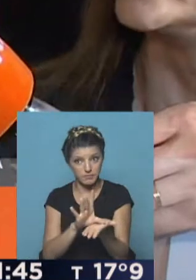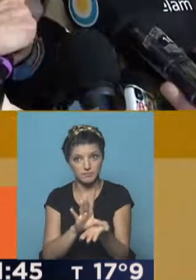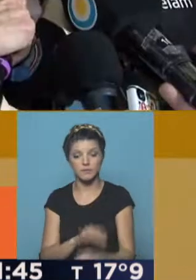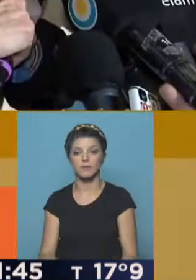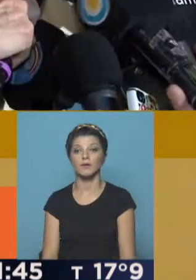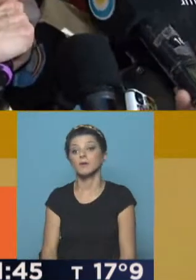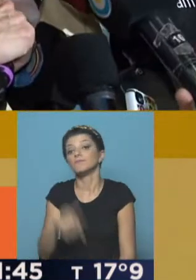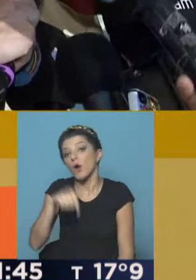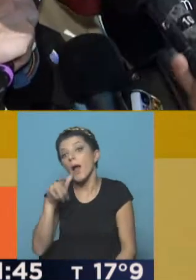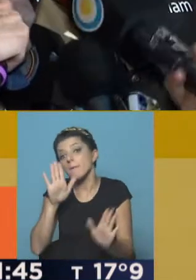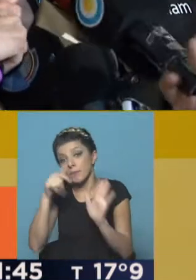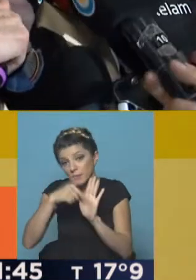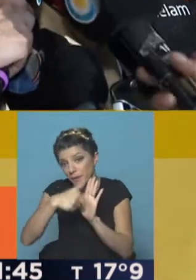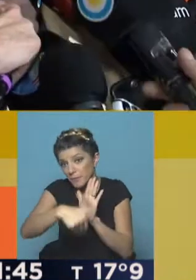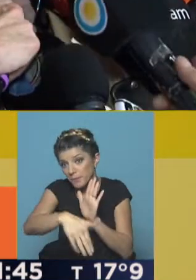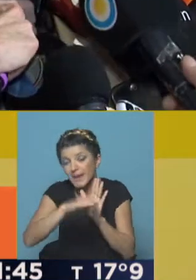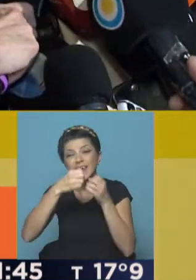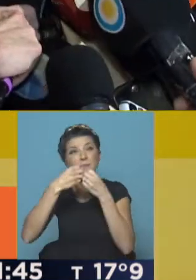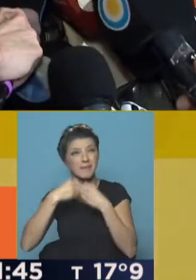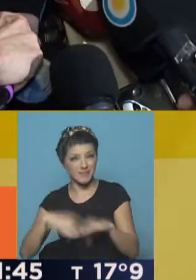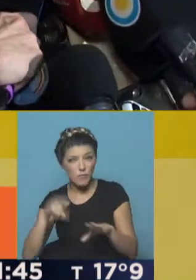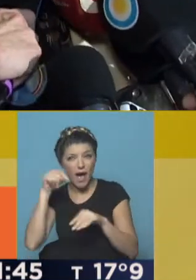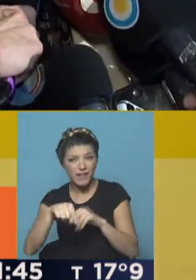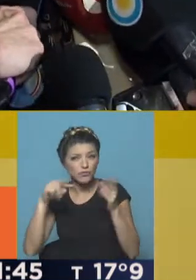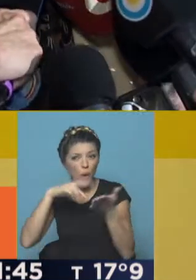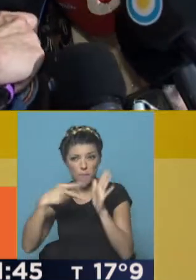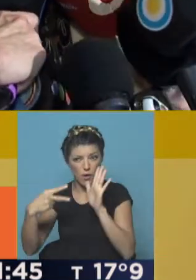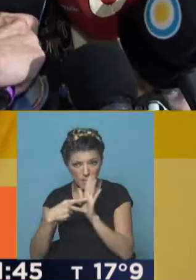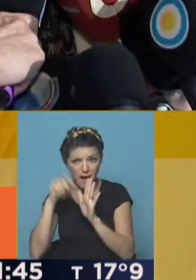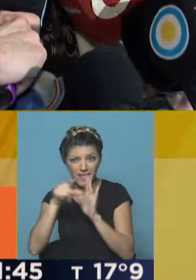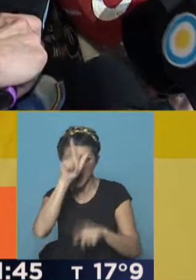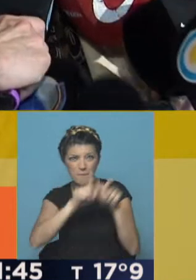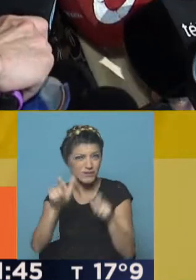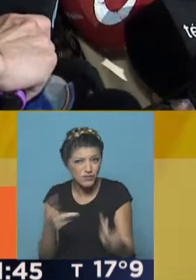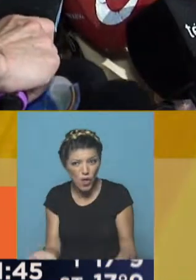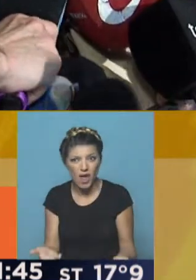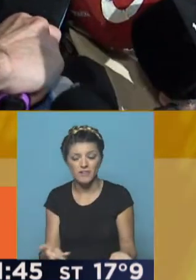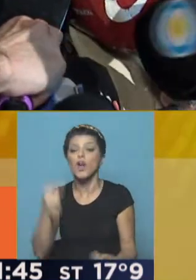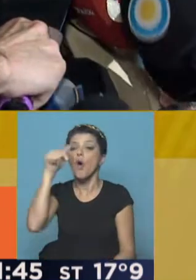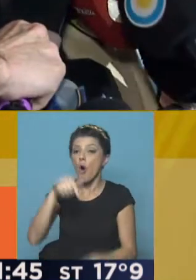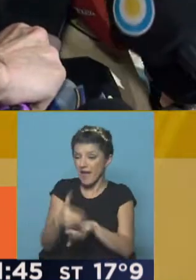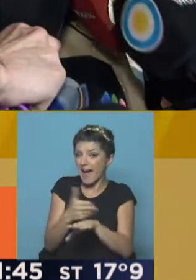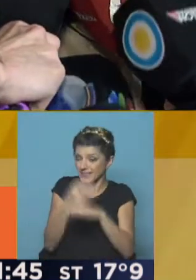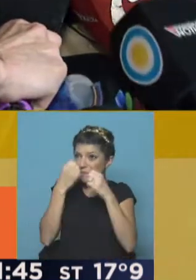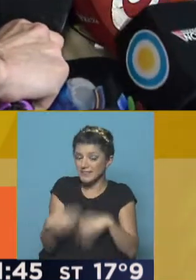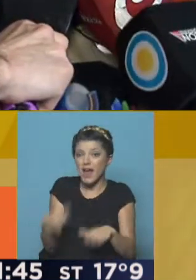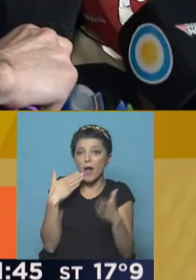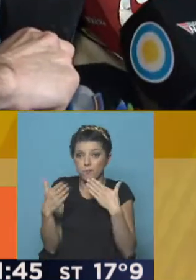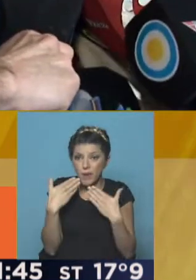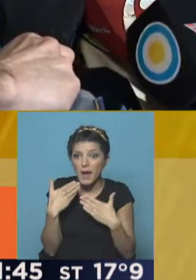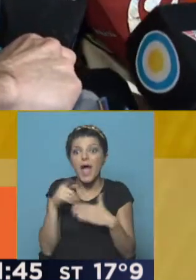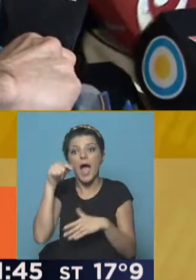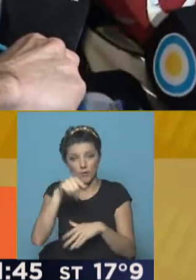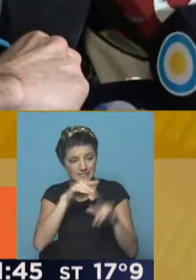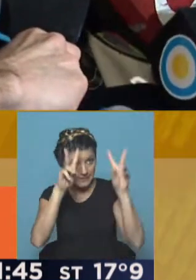que esperemos a partir de ahora que empecemos a tratar los problemas que tiene la gente. Nosotros hoy lo planteamos al comienzo de la sesión. Vayamos